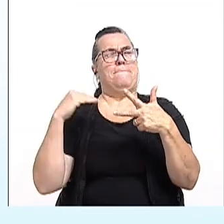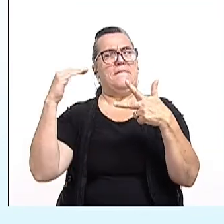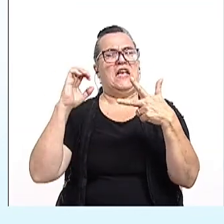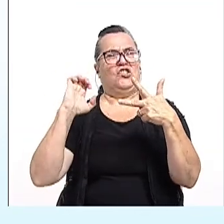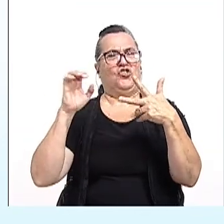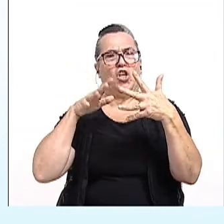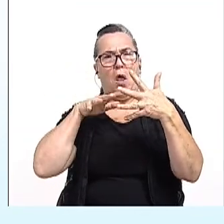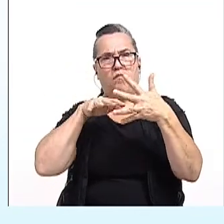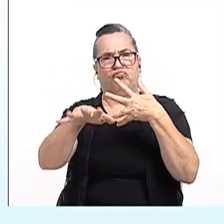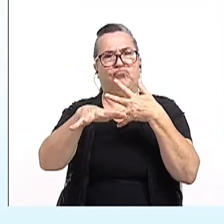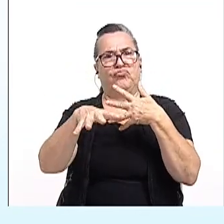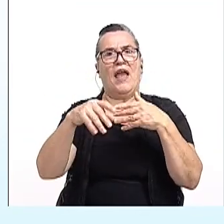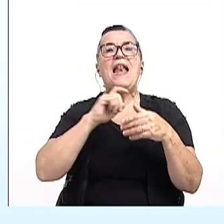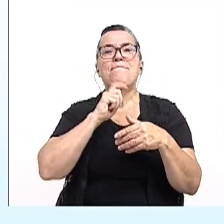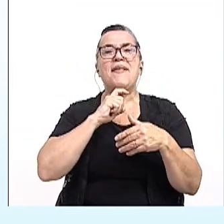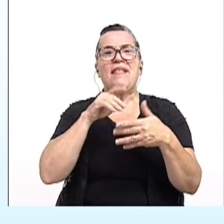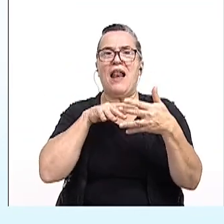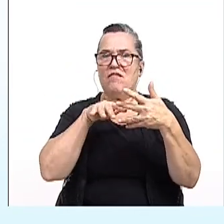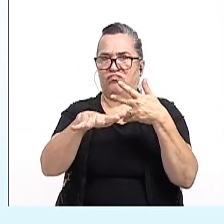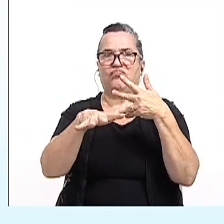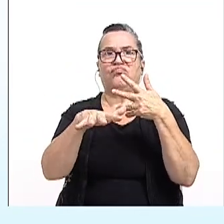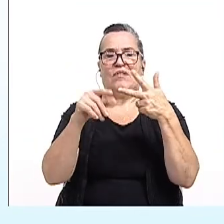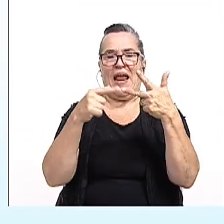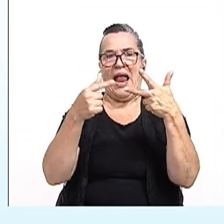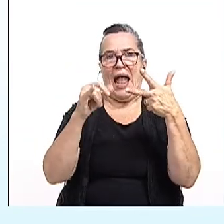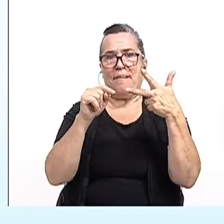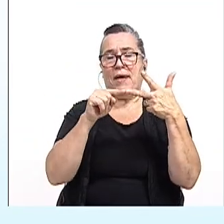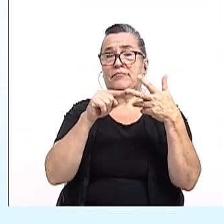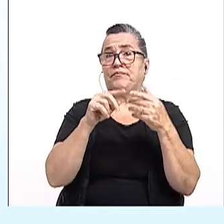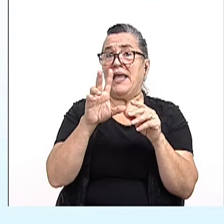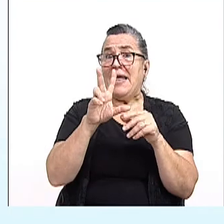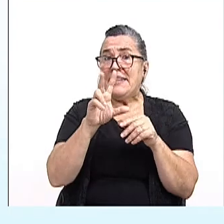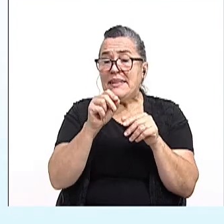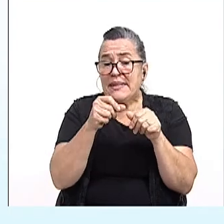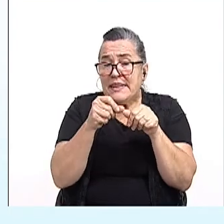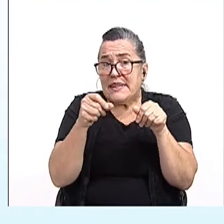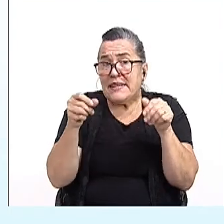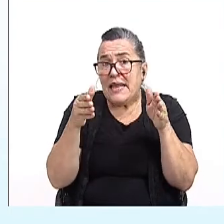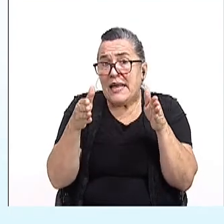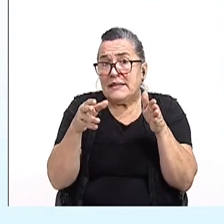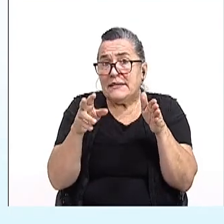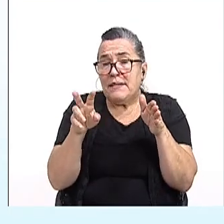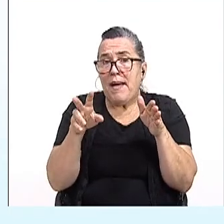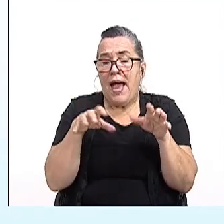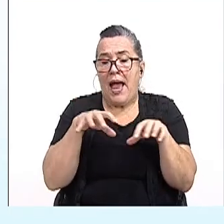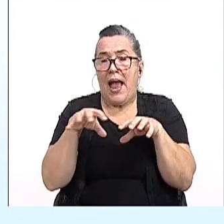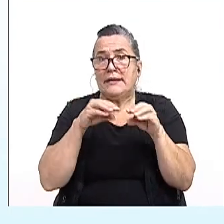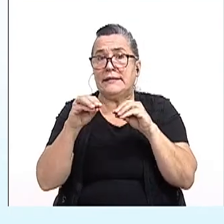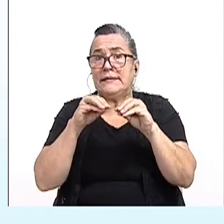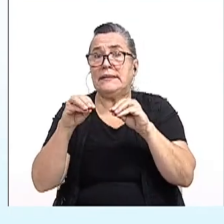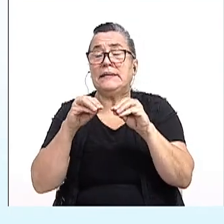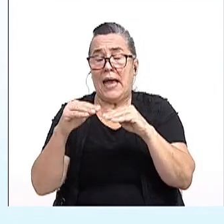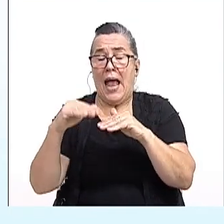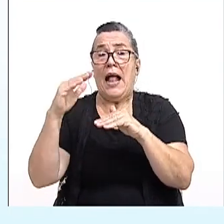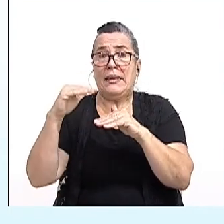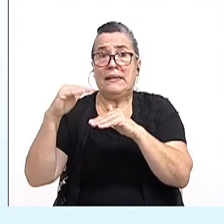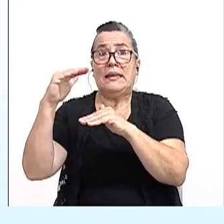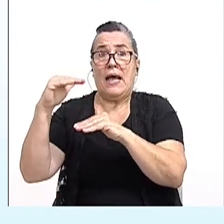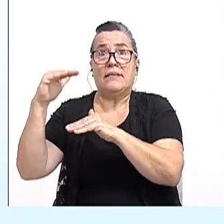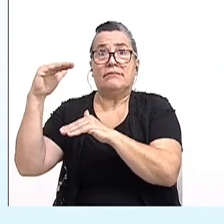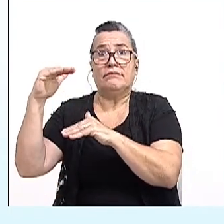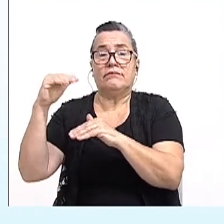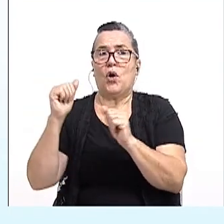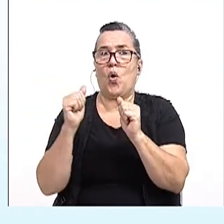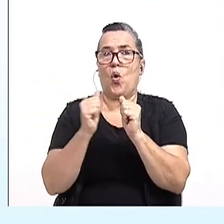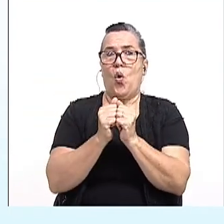directamente el metal. A 30 centímetros del detector, la actividad sigue siendo alta. Con